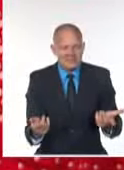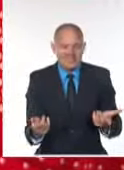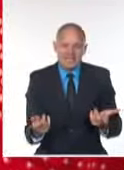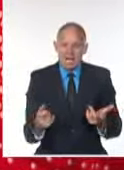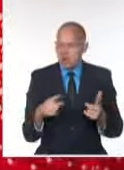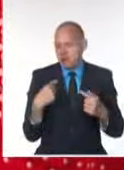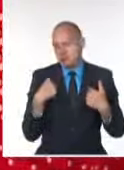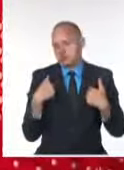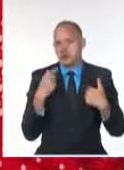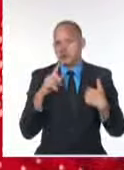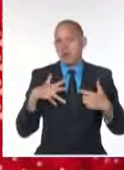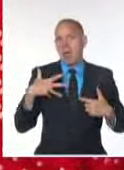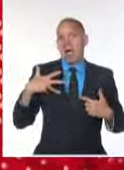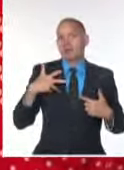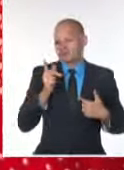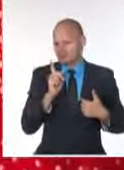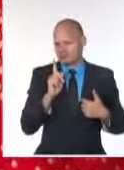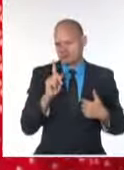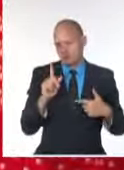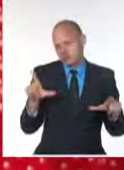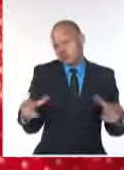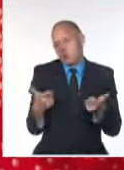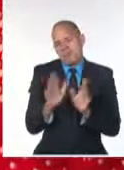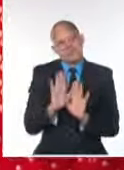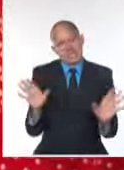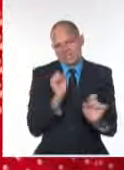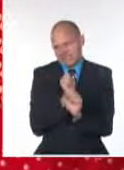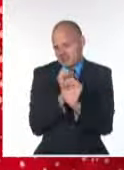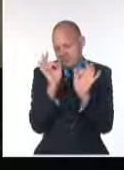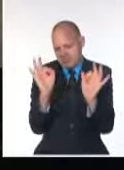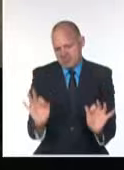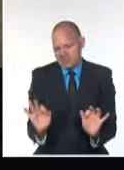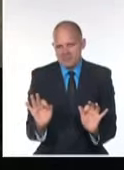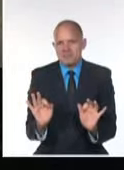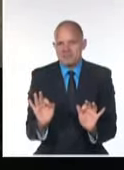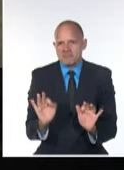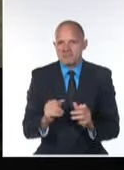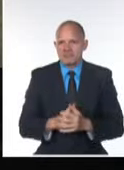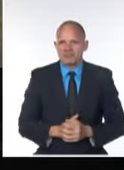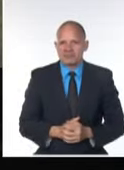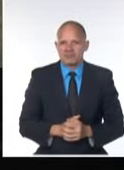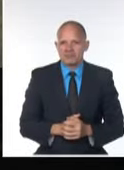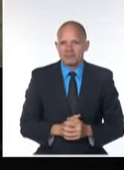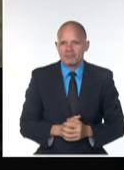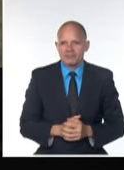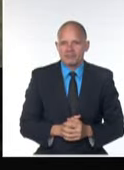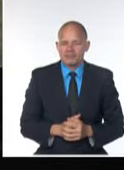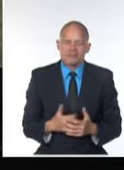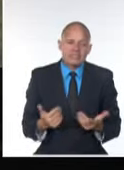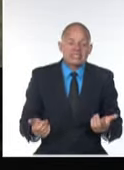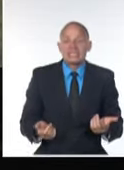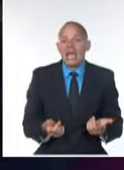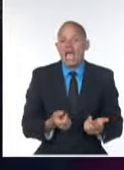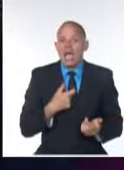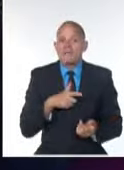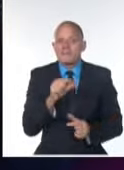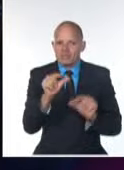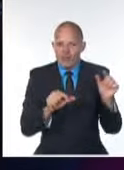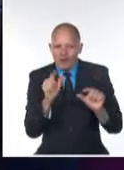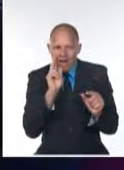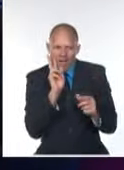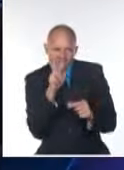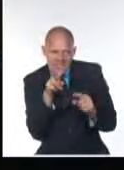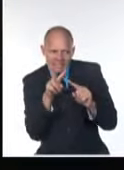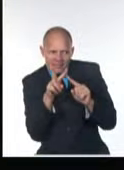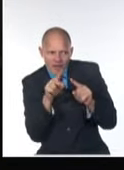un deber como realizadores, como guionistas, como fotógrafos, como actores, porque si la gente nos ha visto, si la gente